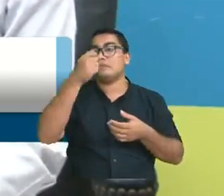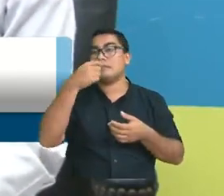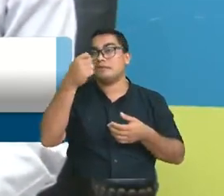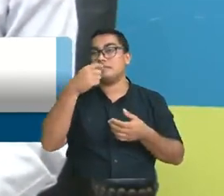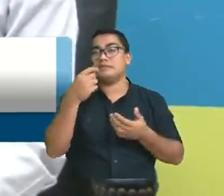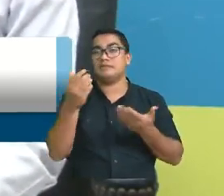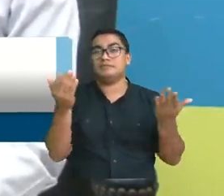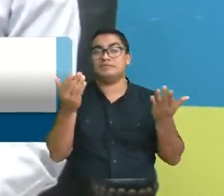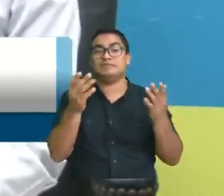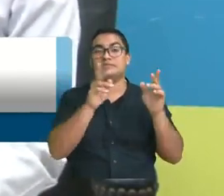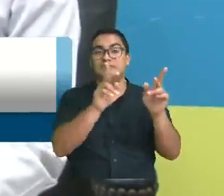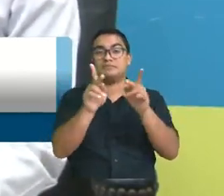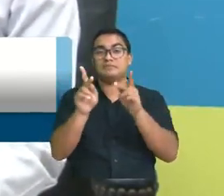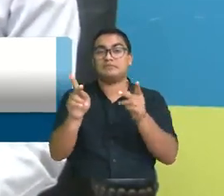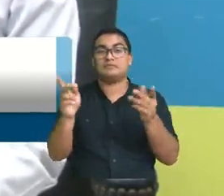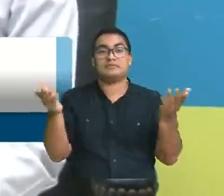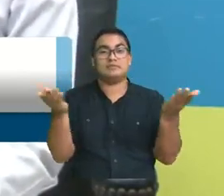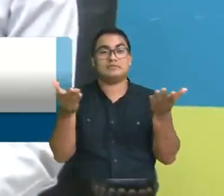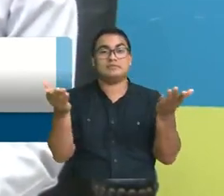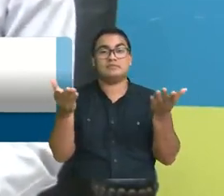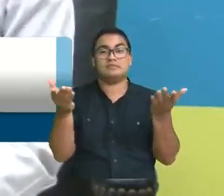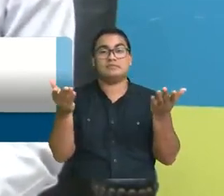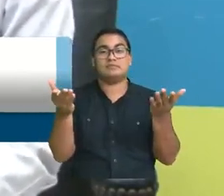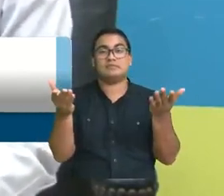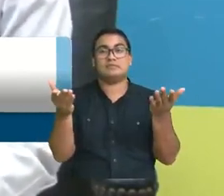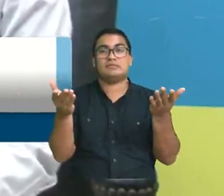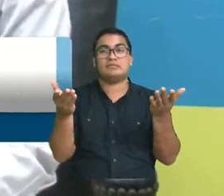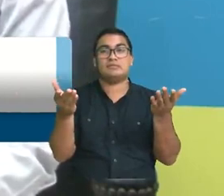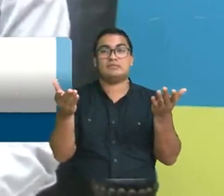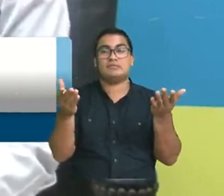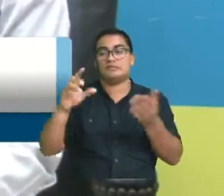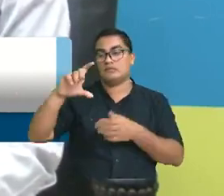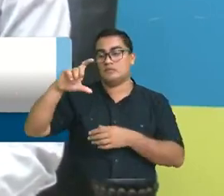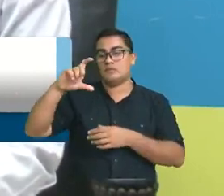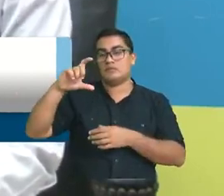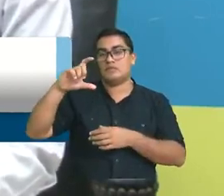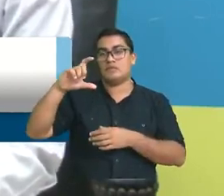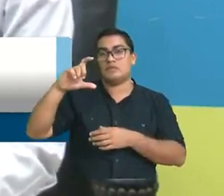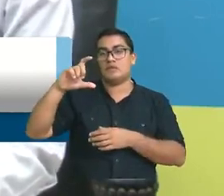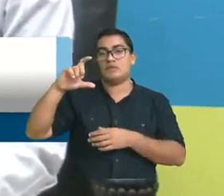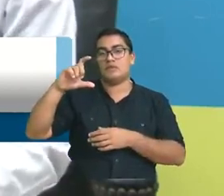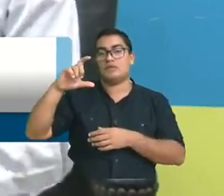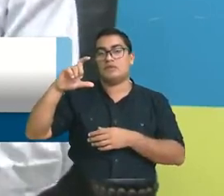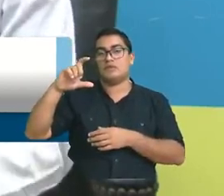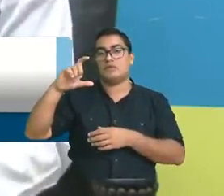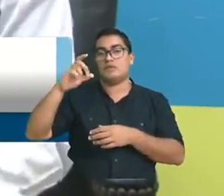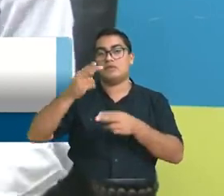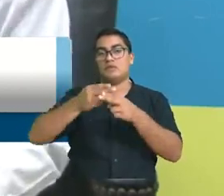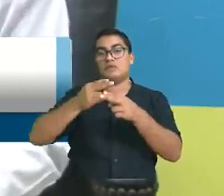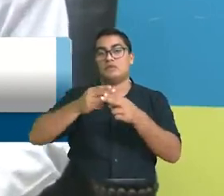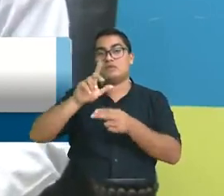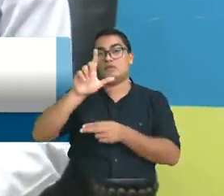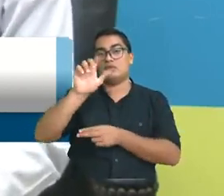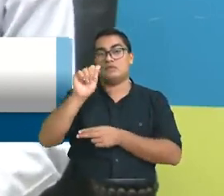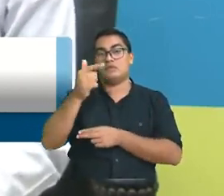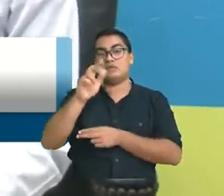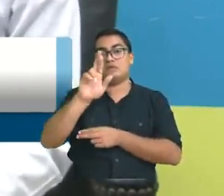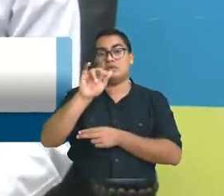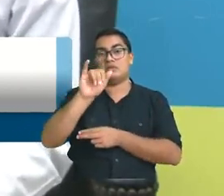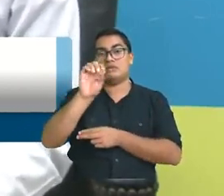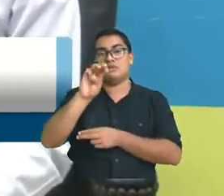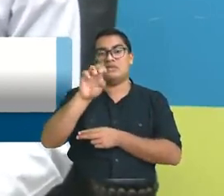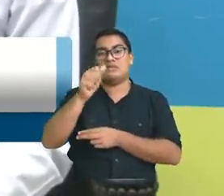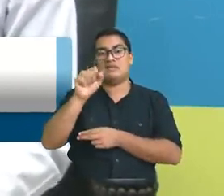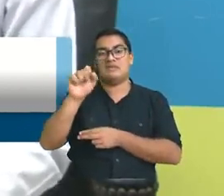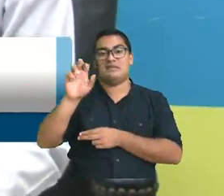el tratamiento que nosotros utilizamos es colirios a base de lágrimas artificiales. Las